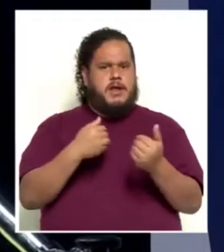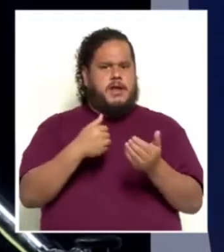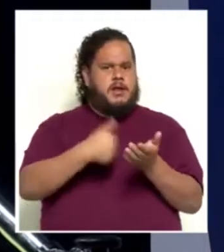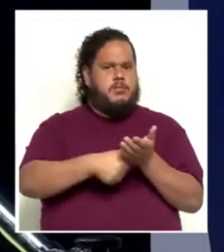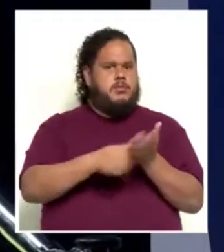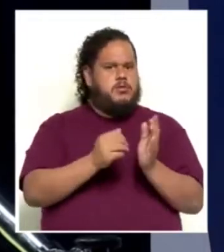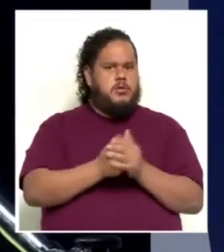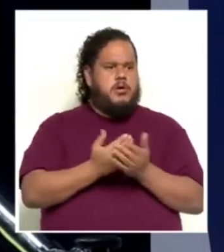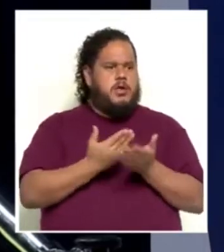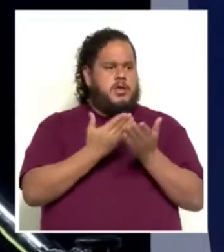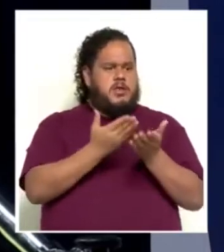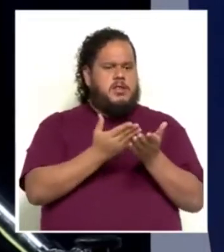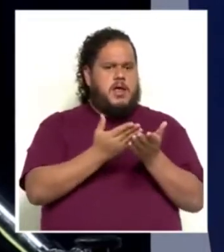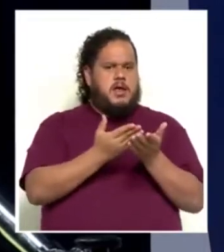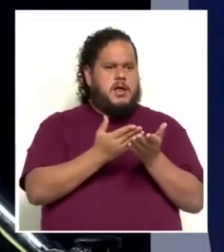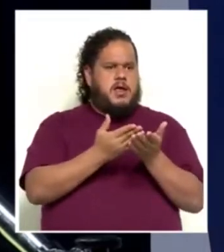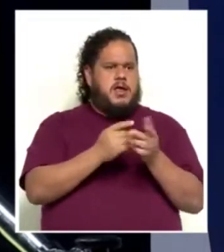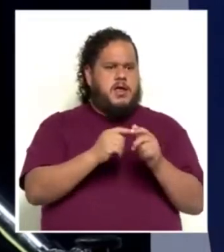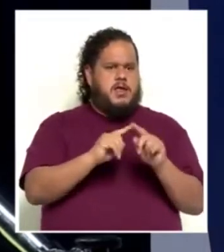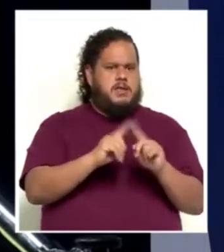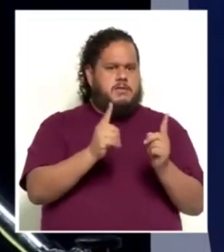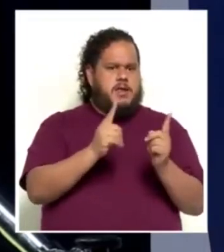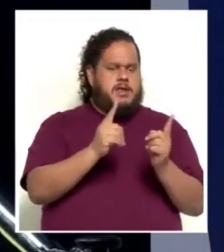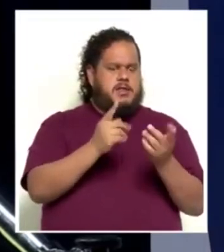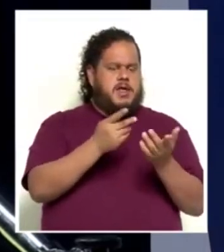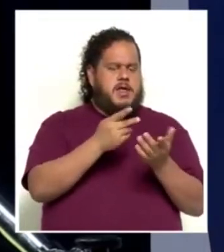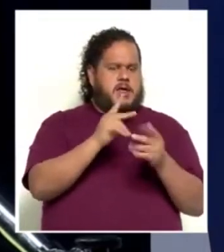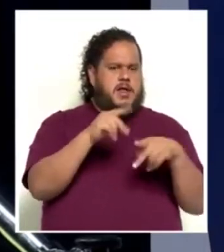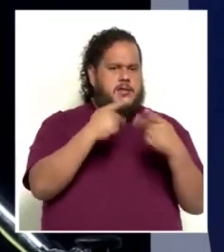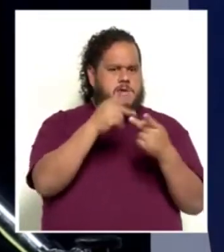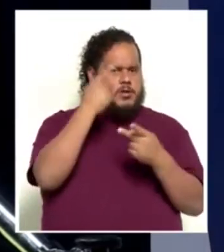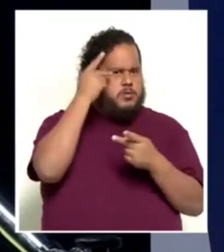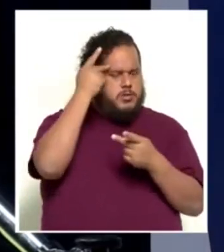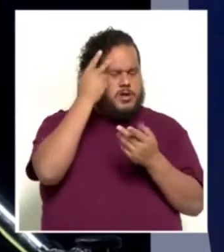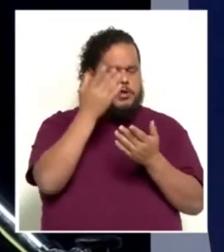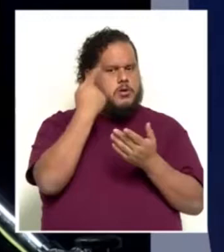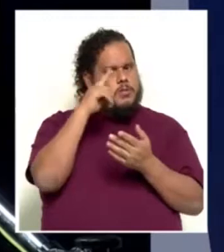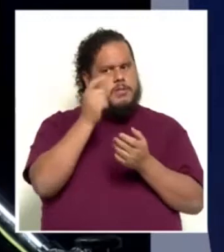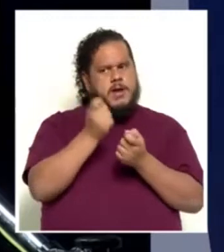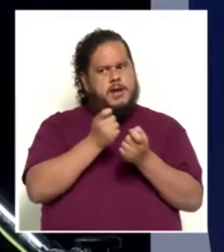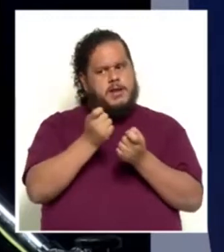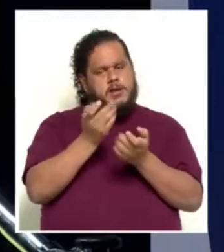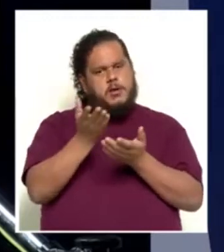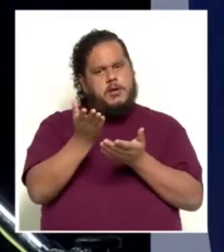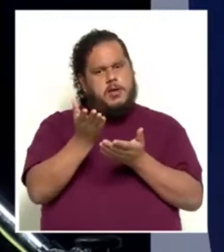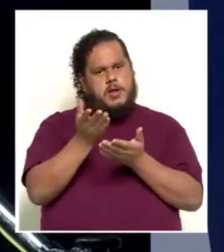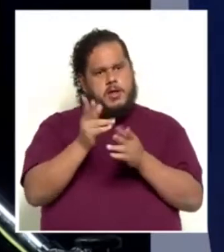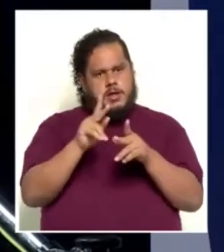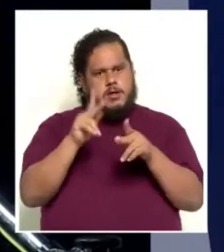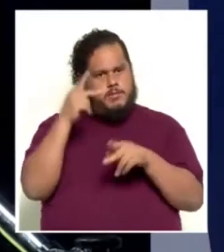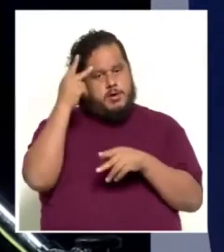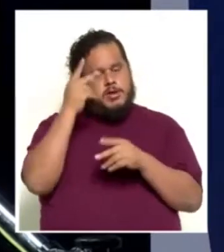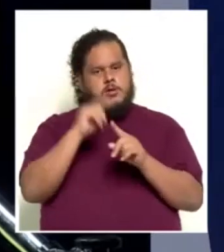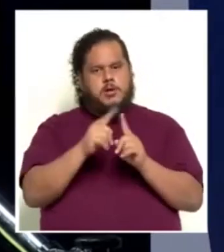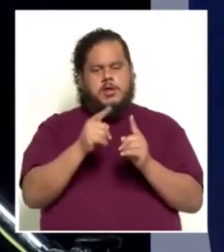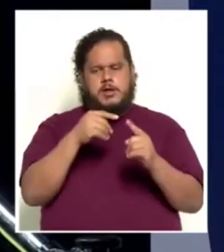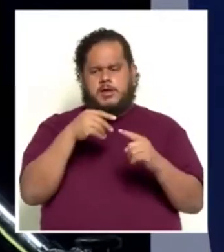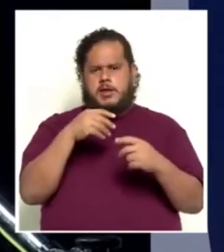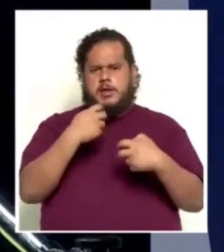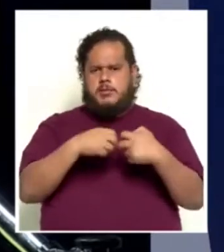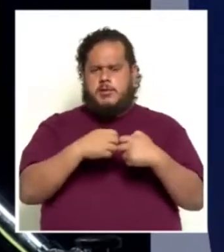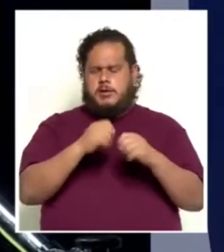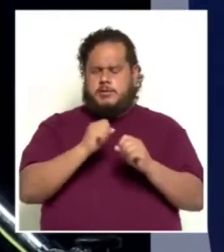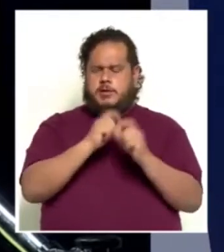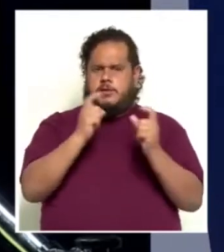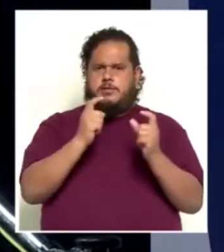un mandato separado según partido político para ejercer algún tipo de control político, y en consecuencia la sorpresa